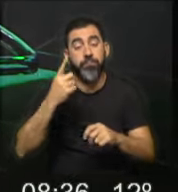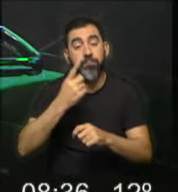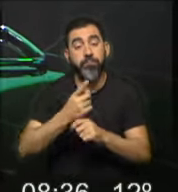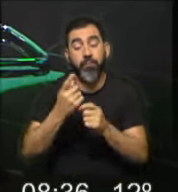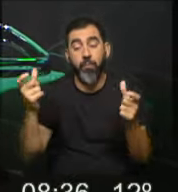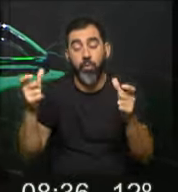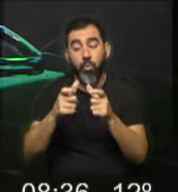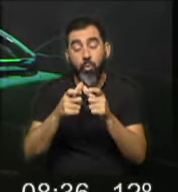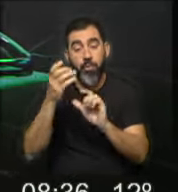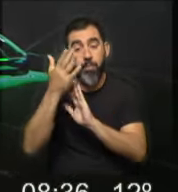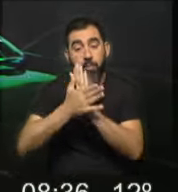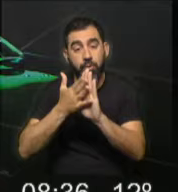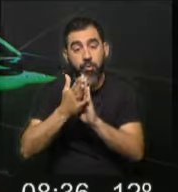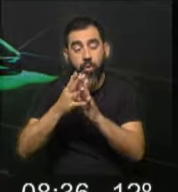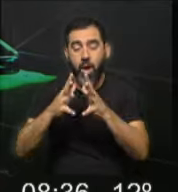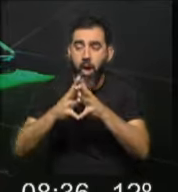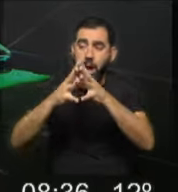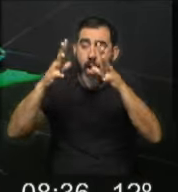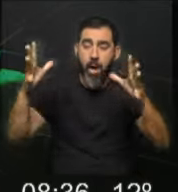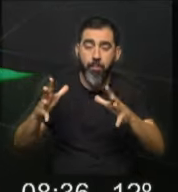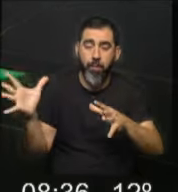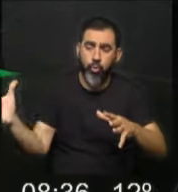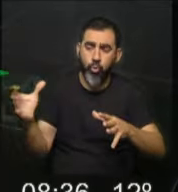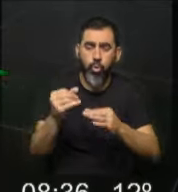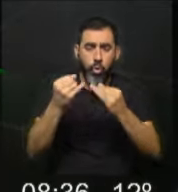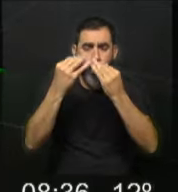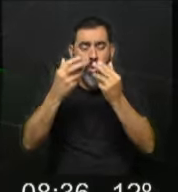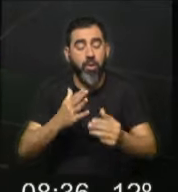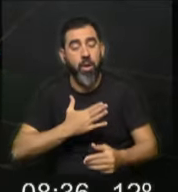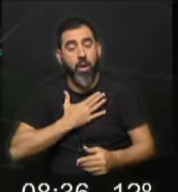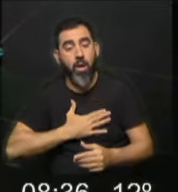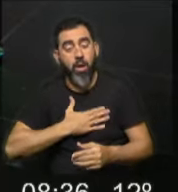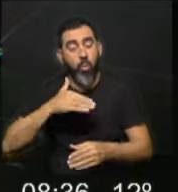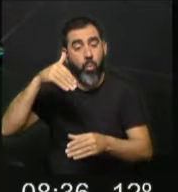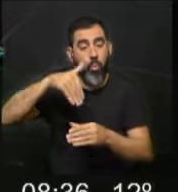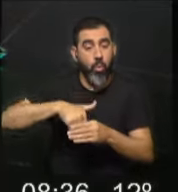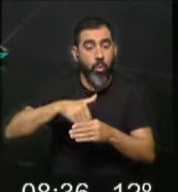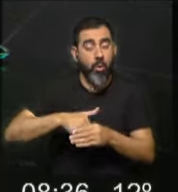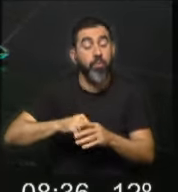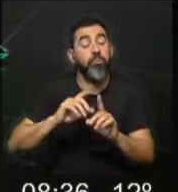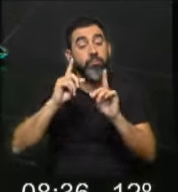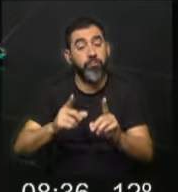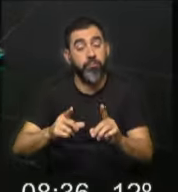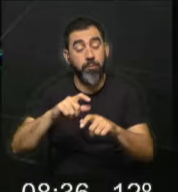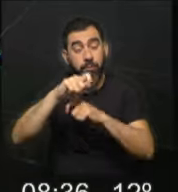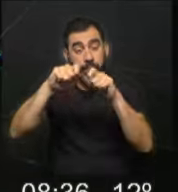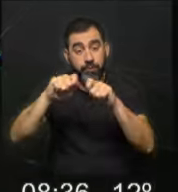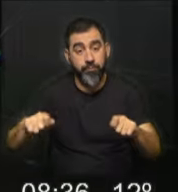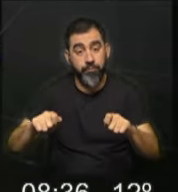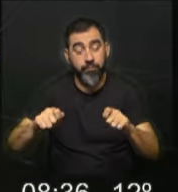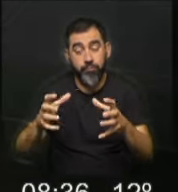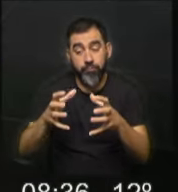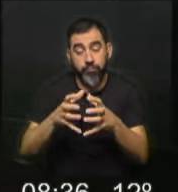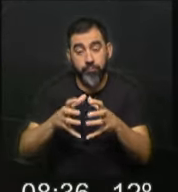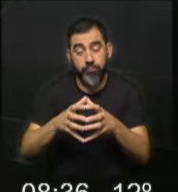una Comisión Nacional amplia sin exclusiones con todas las organizaciones que están de acuerdo con el plebiscito Y en segundo lugar El propio pisonet Estableciendo un